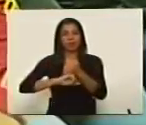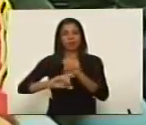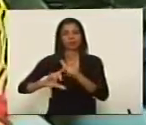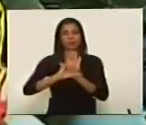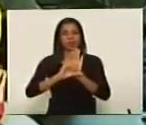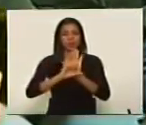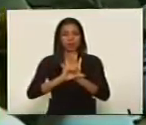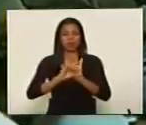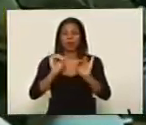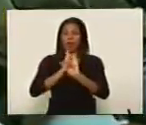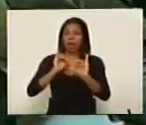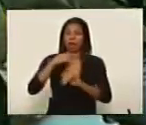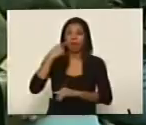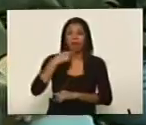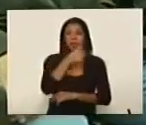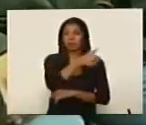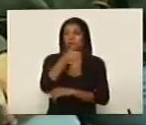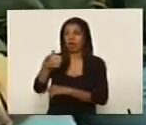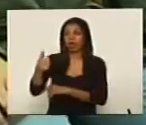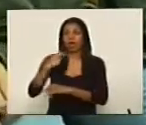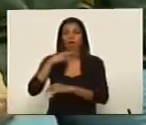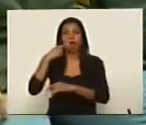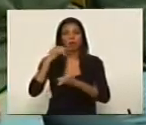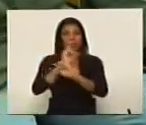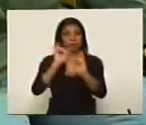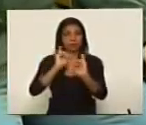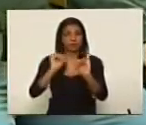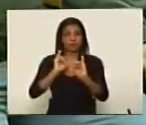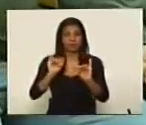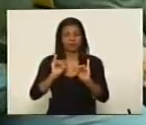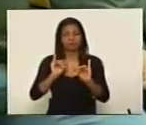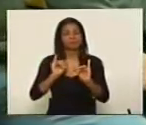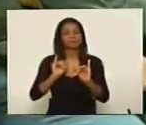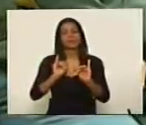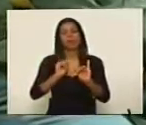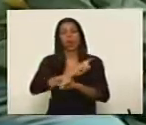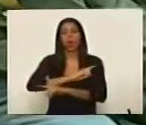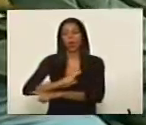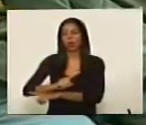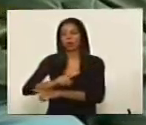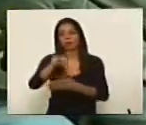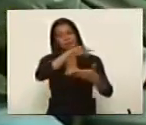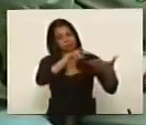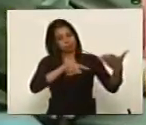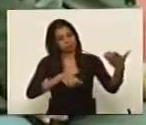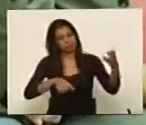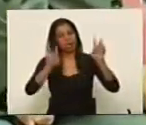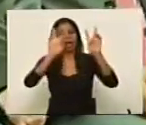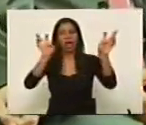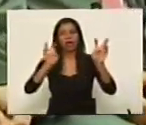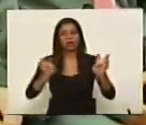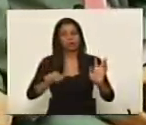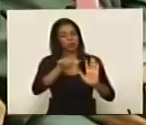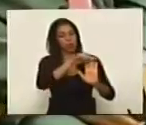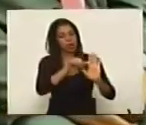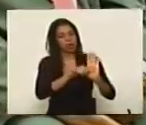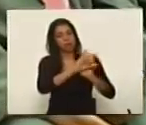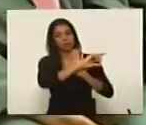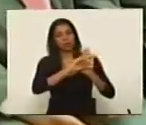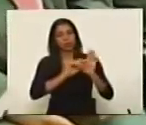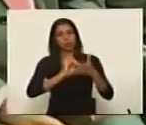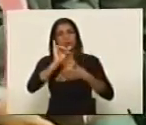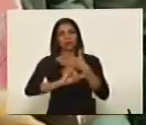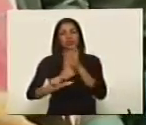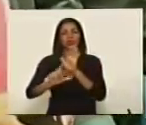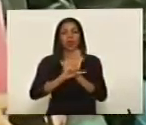Al concluir las intervenciones, se ordenó dar lectura al título y a los artículos del precitado